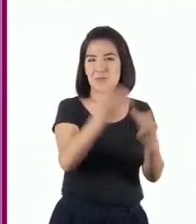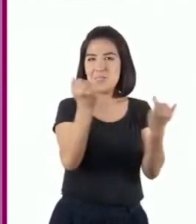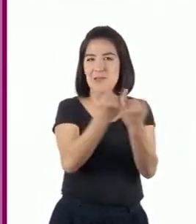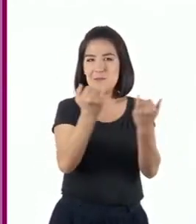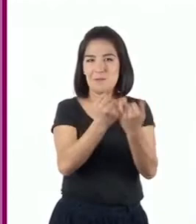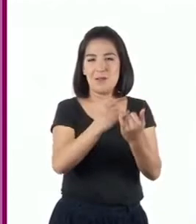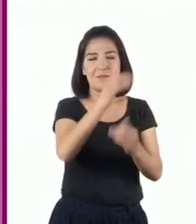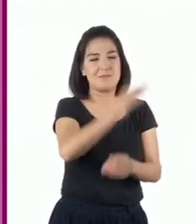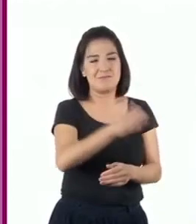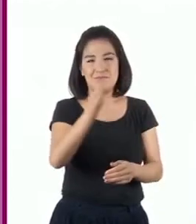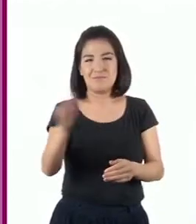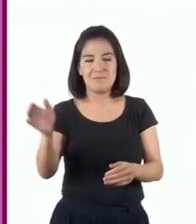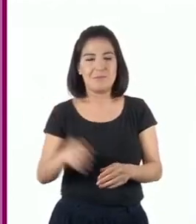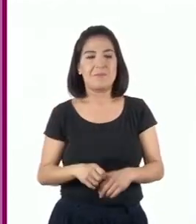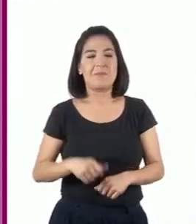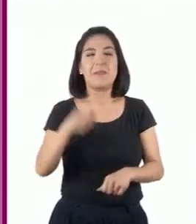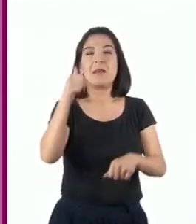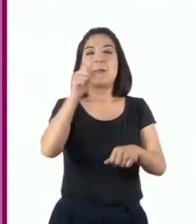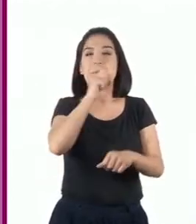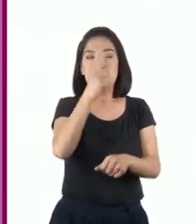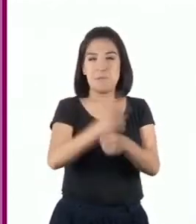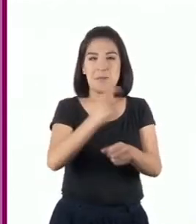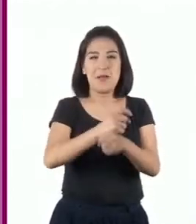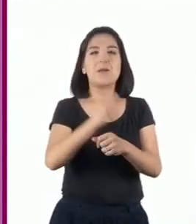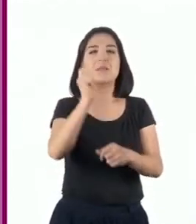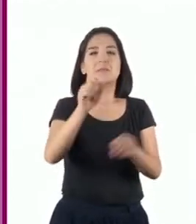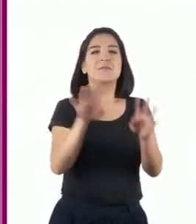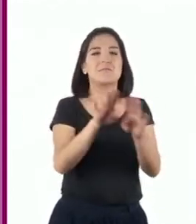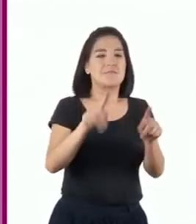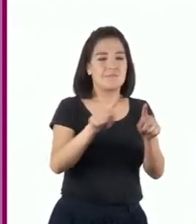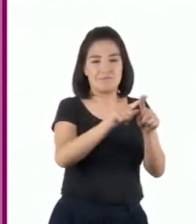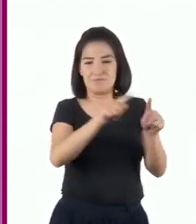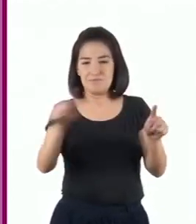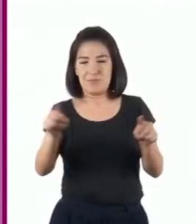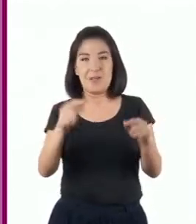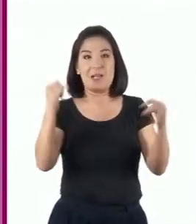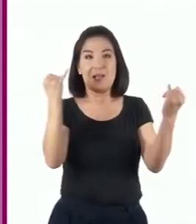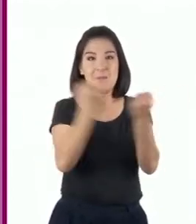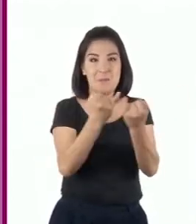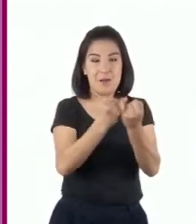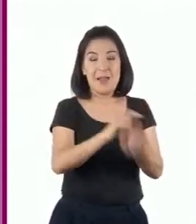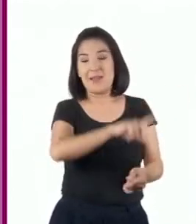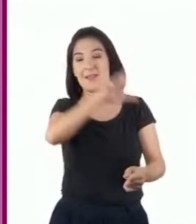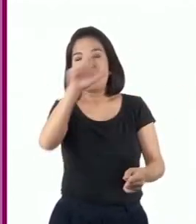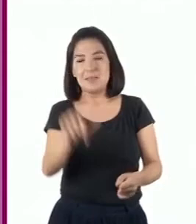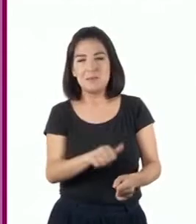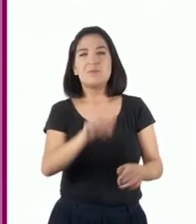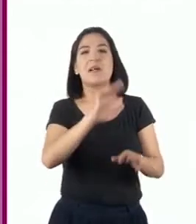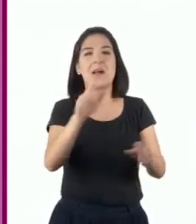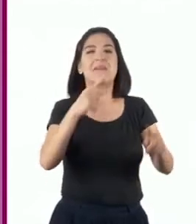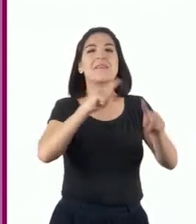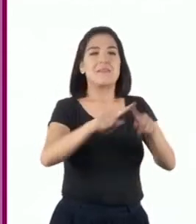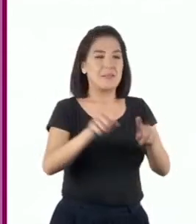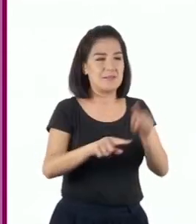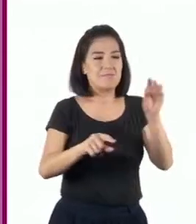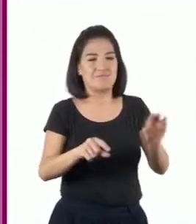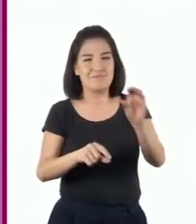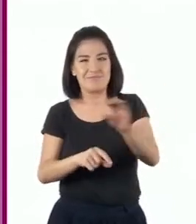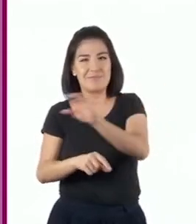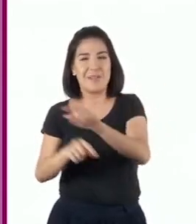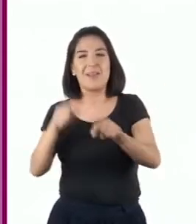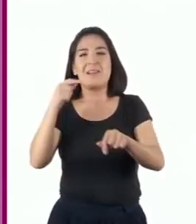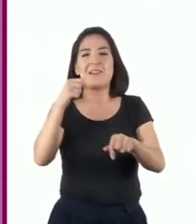1. Primero dividiremos en 10 segmentos iguales y a su vez cada segmento resultante también.